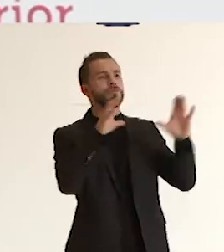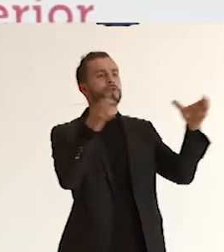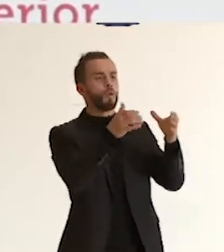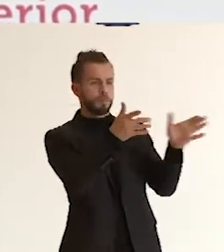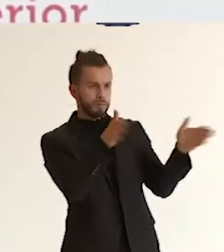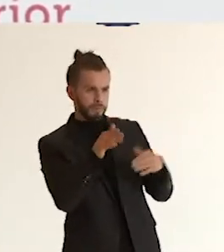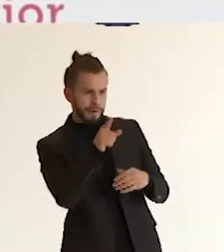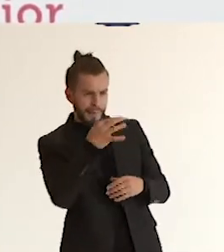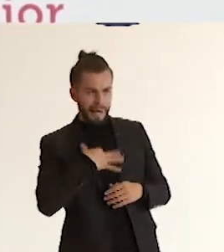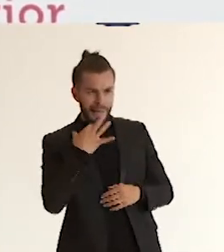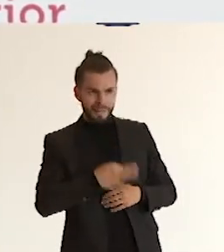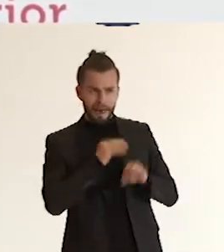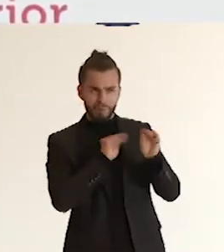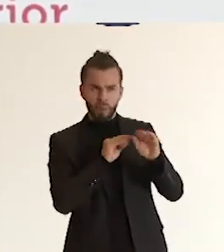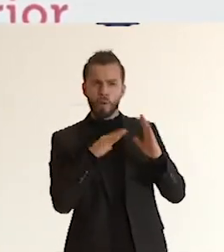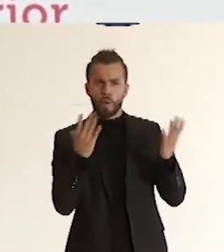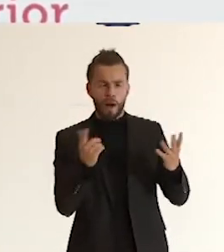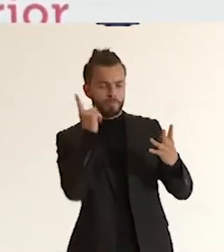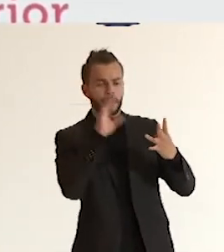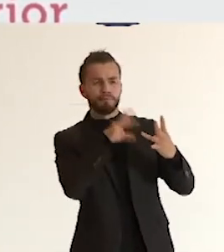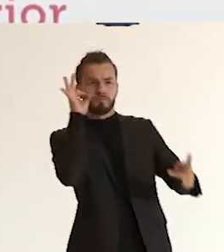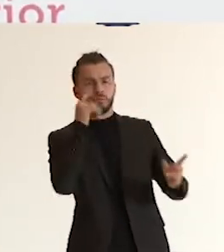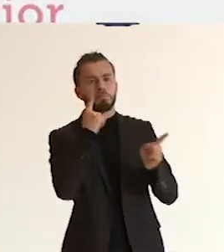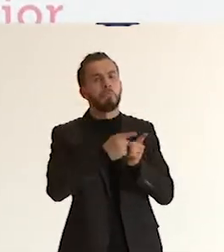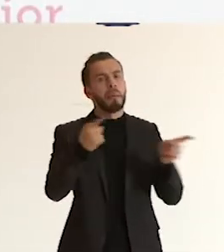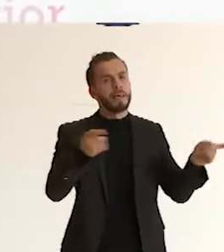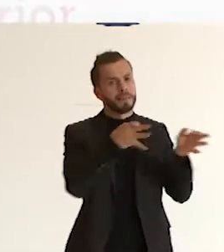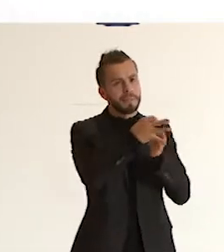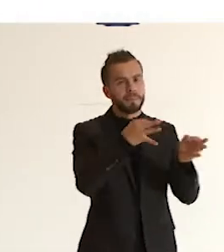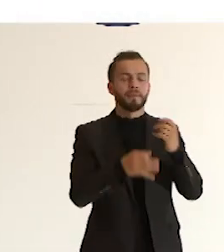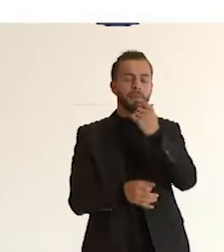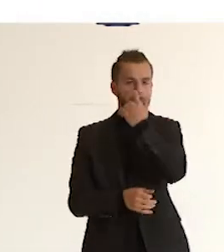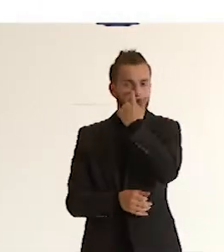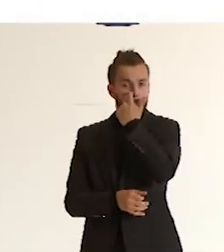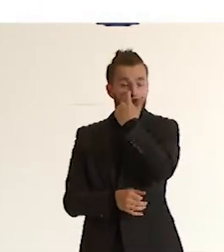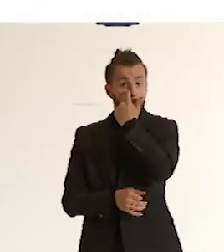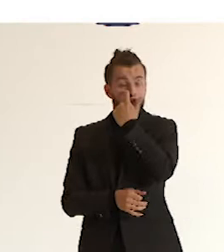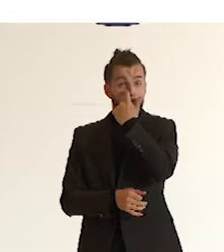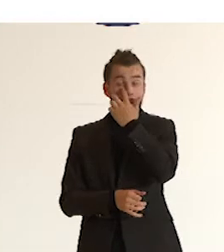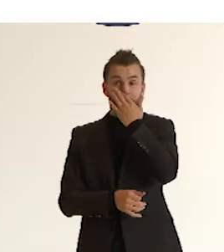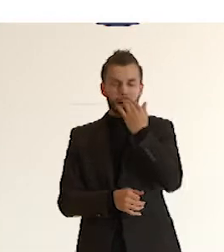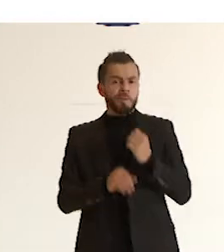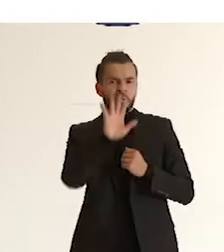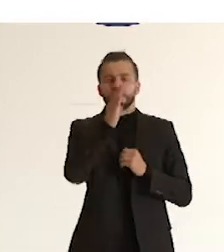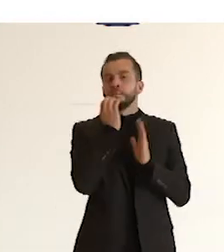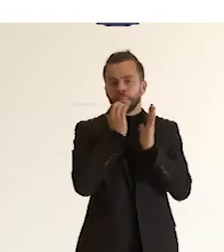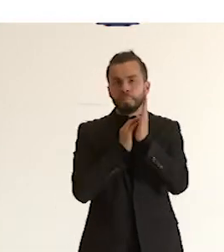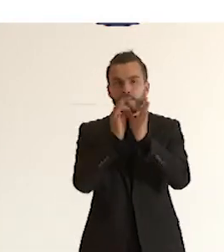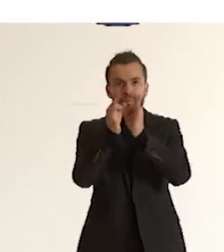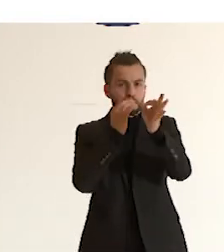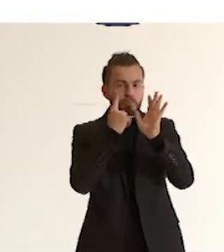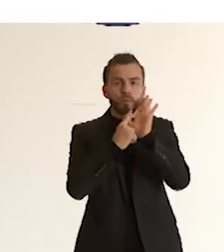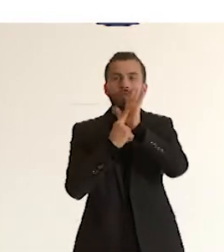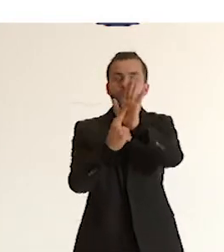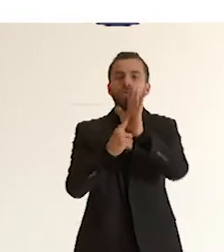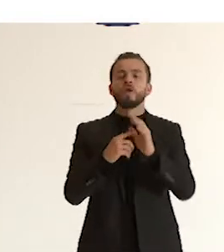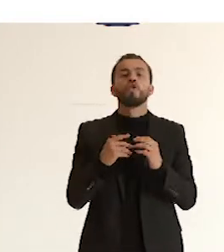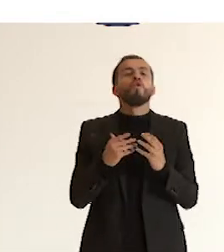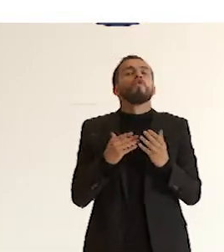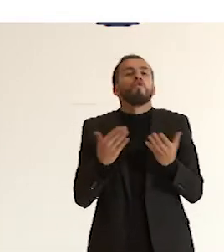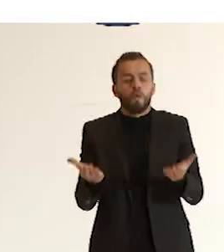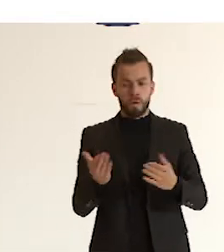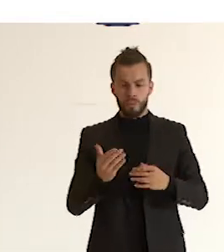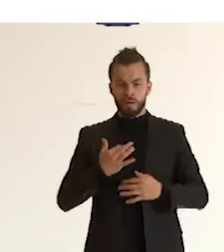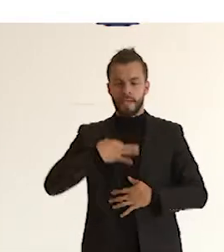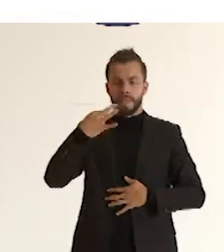aportar esto es simplemente por por darles un ejemplo de cómo se puede ver reflejado esto a